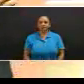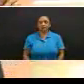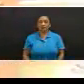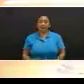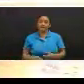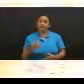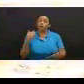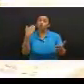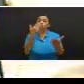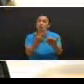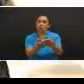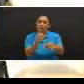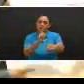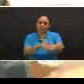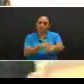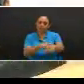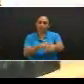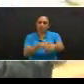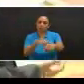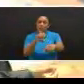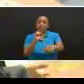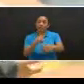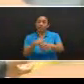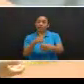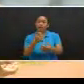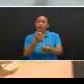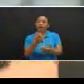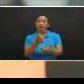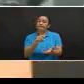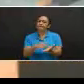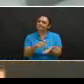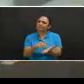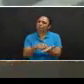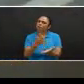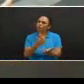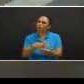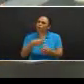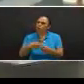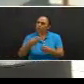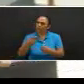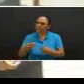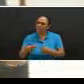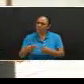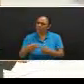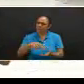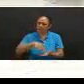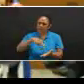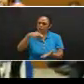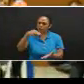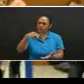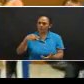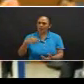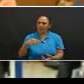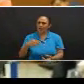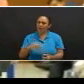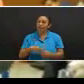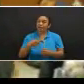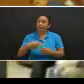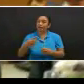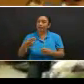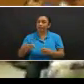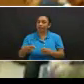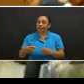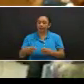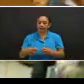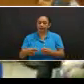Pero llegó el momento en que él pidió su herencia. Y lo normal para recibir una herencia es que el que va a heredar esté muerto.